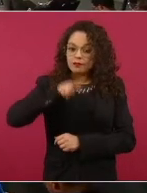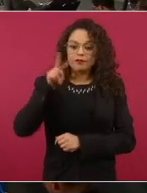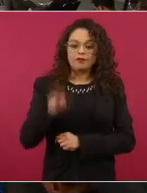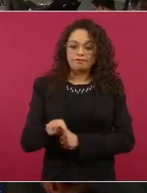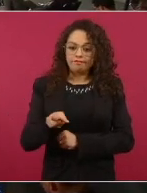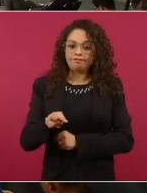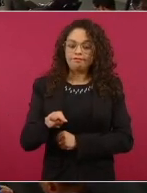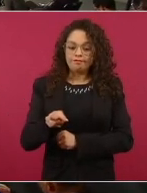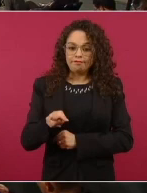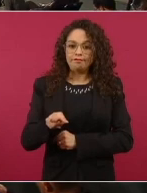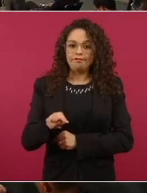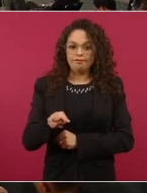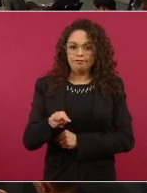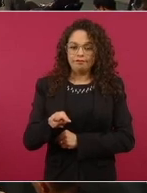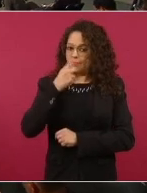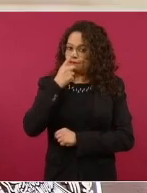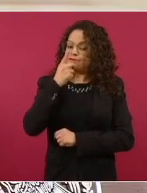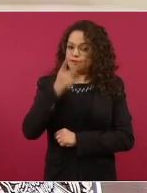el que